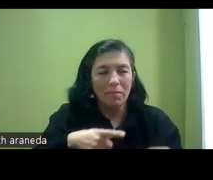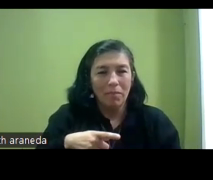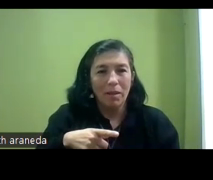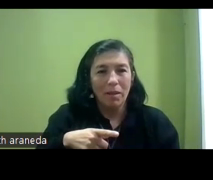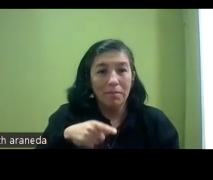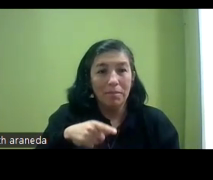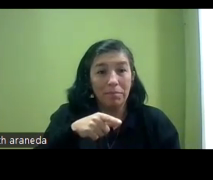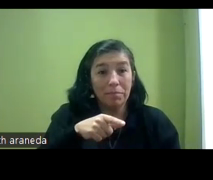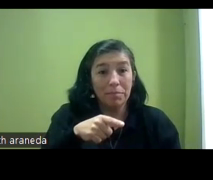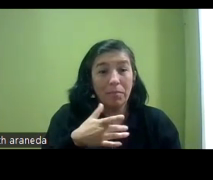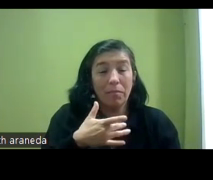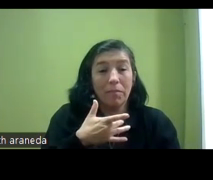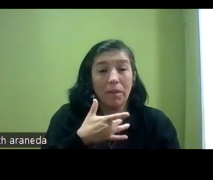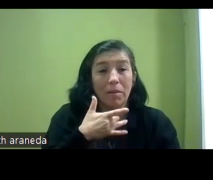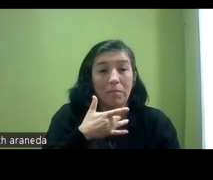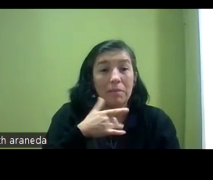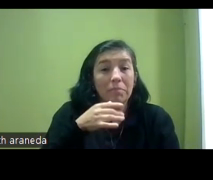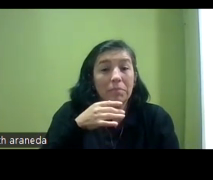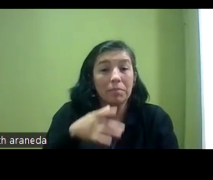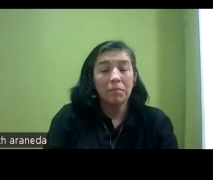todavía no podemos